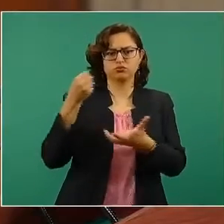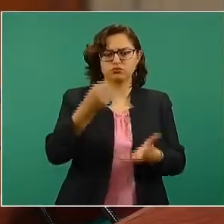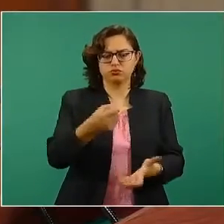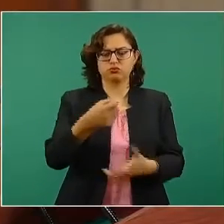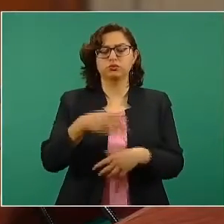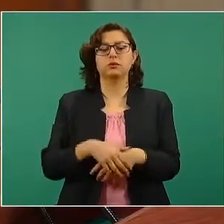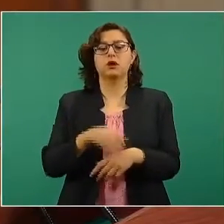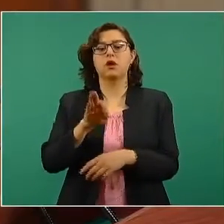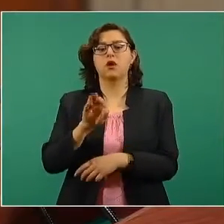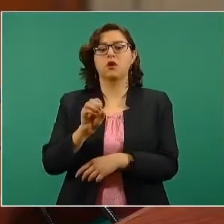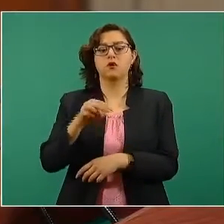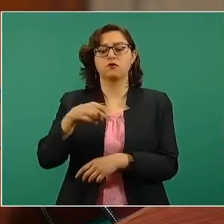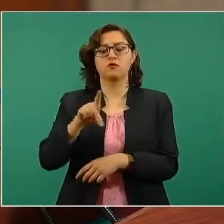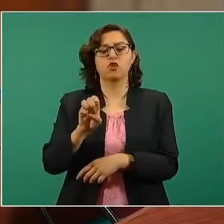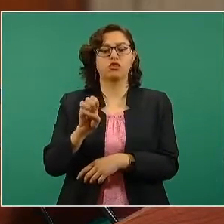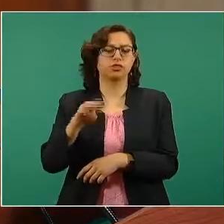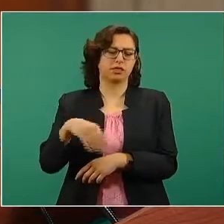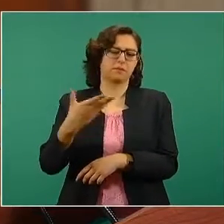fue el Fonden.